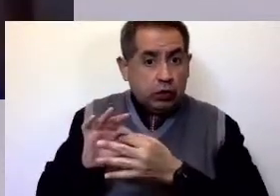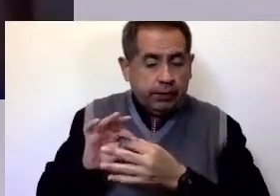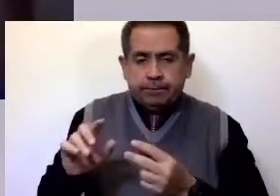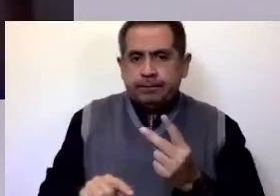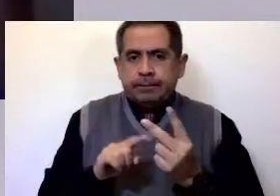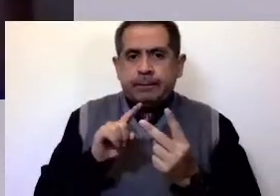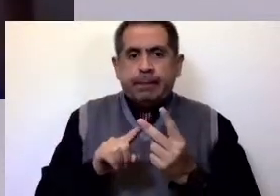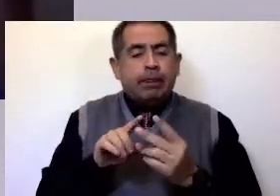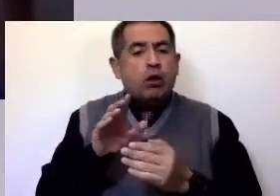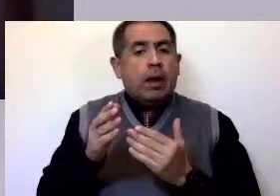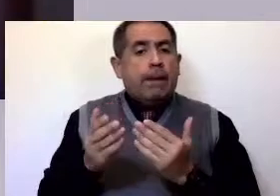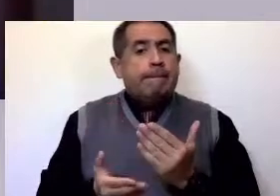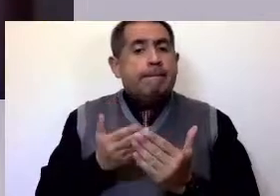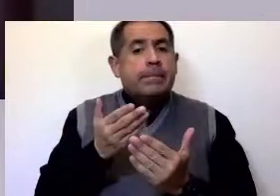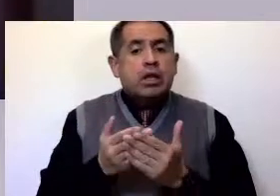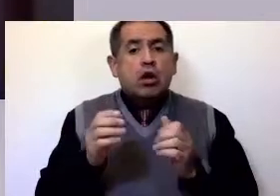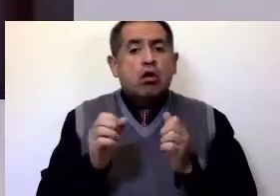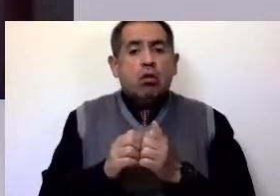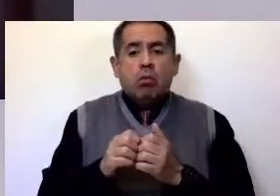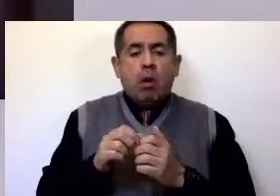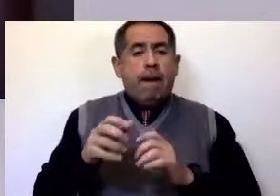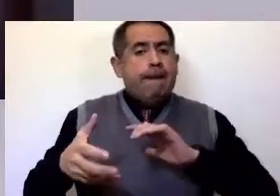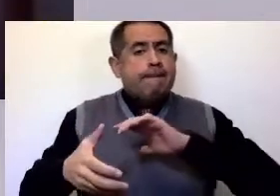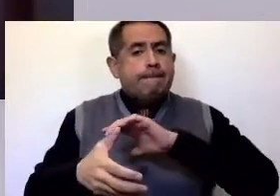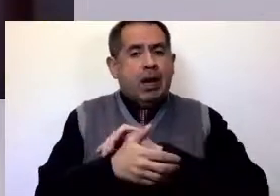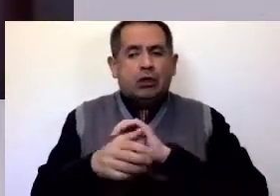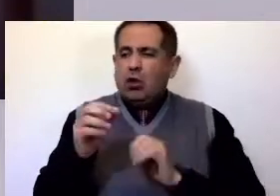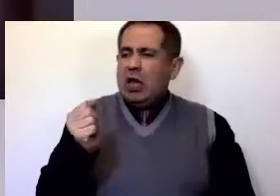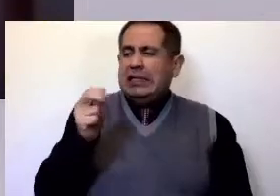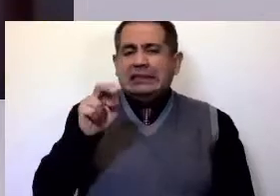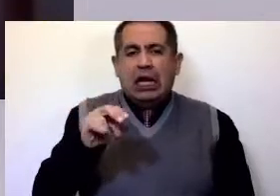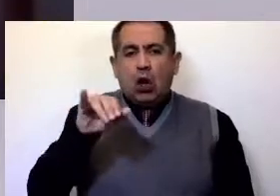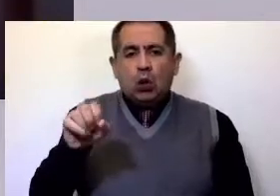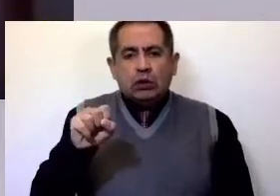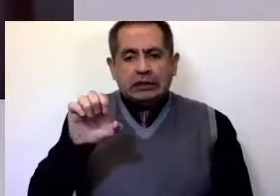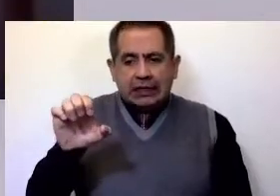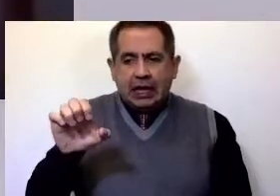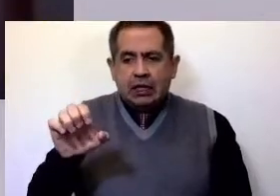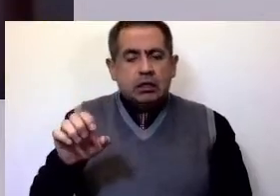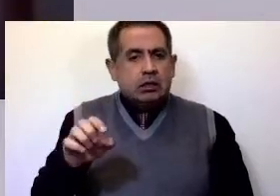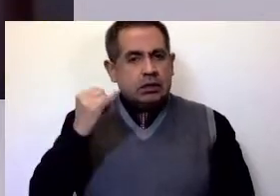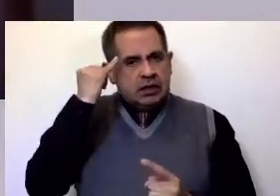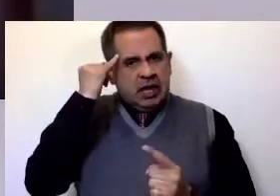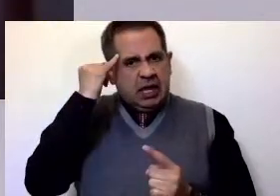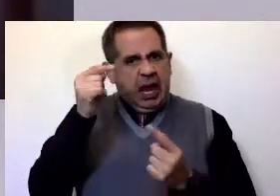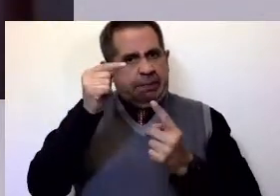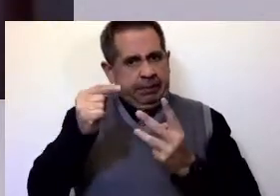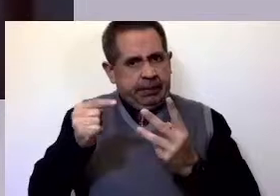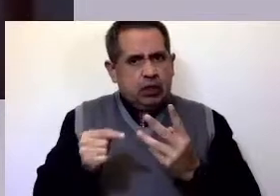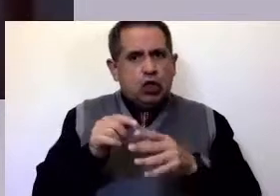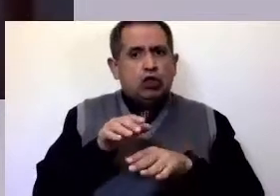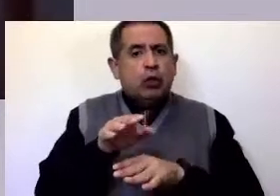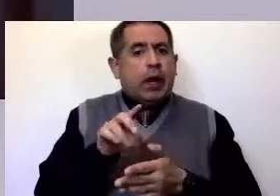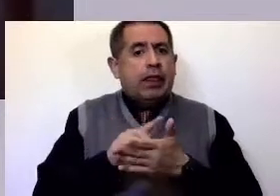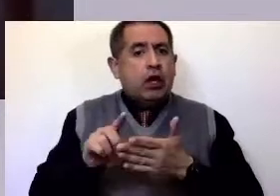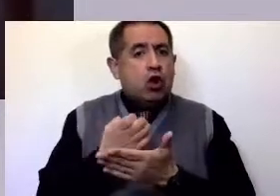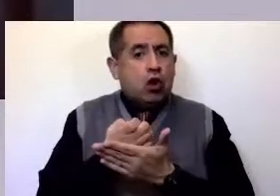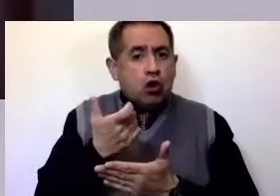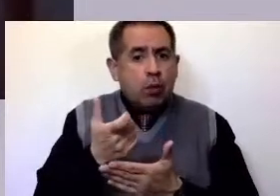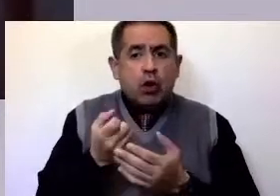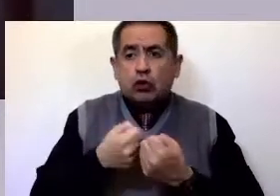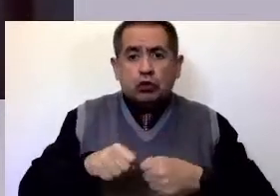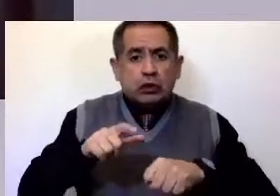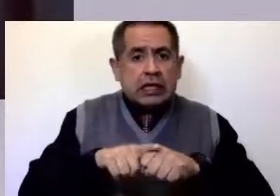necesidad de contar con un pacto de san josé con una enunciación muy prolija de los derechos económicos sociales y culturales